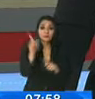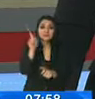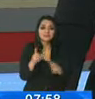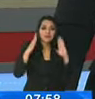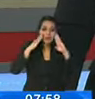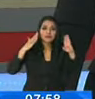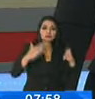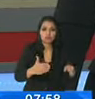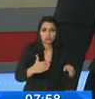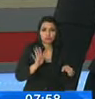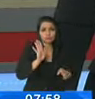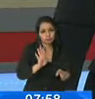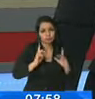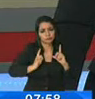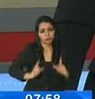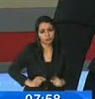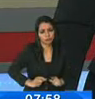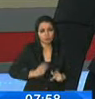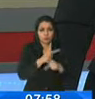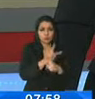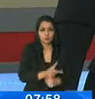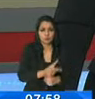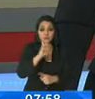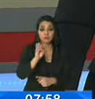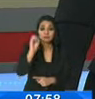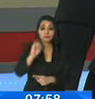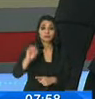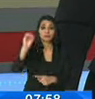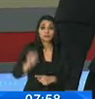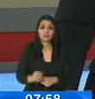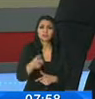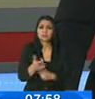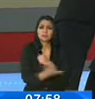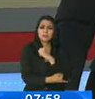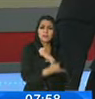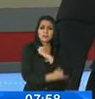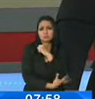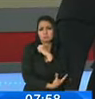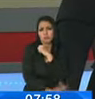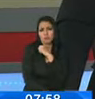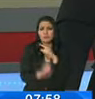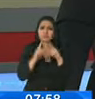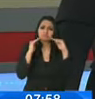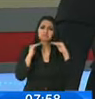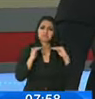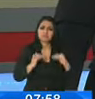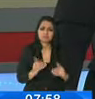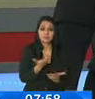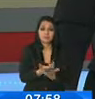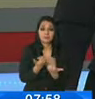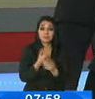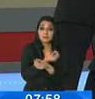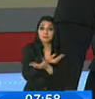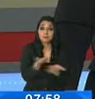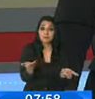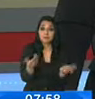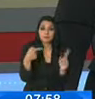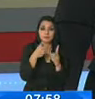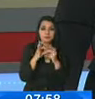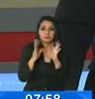atención médica. El 78% de ellas viven en países de ingresos bajos e ingresos medios. Veamos un informe de Diego